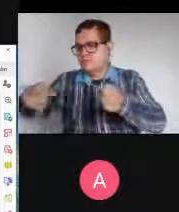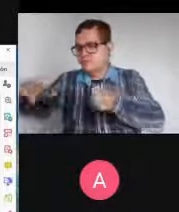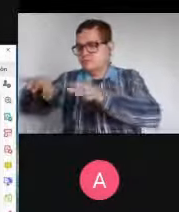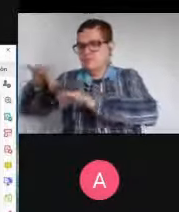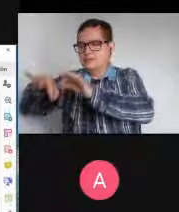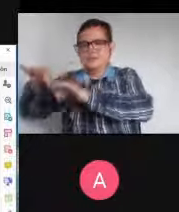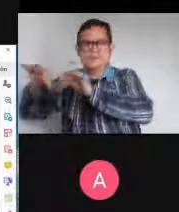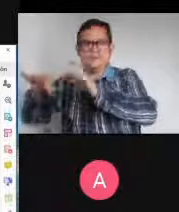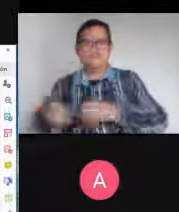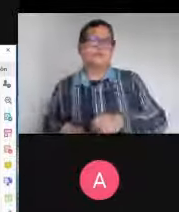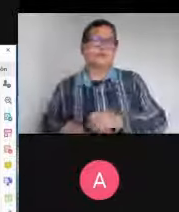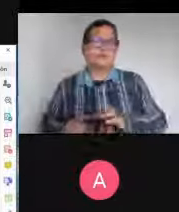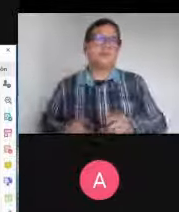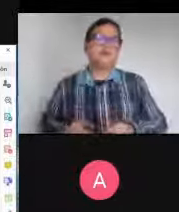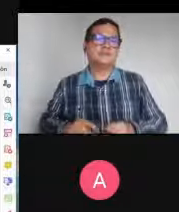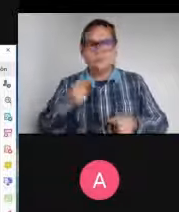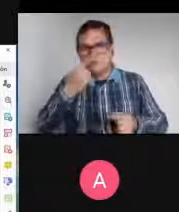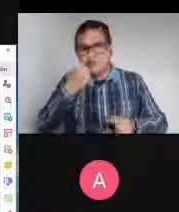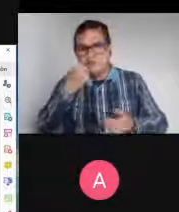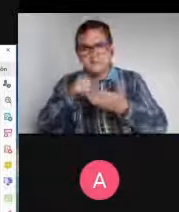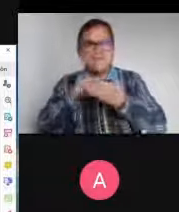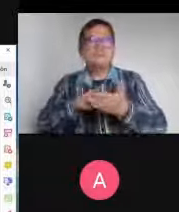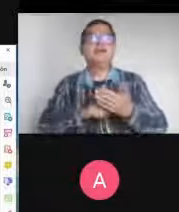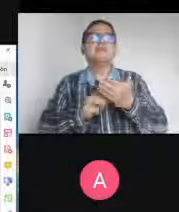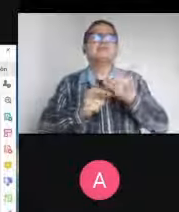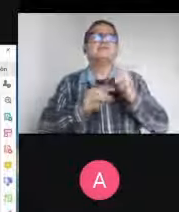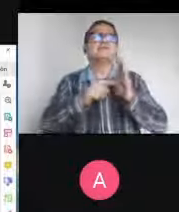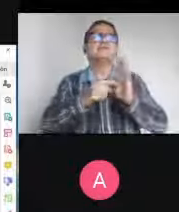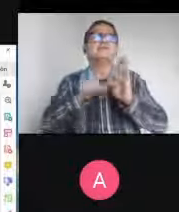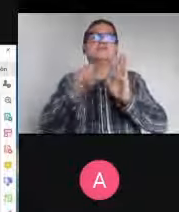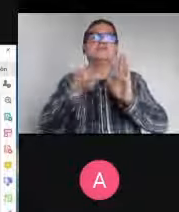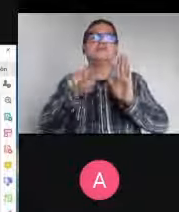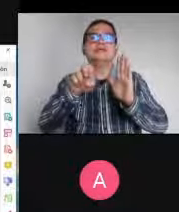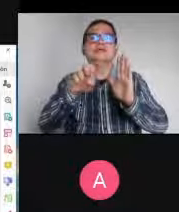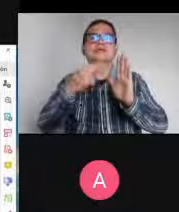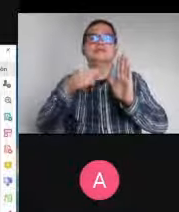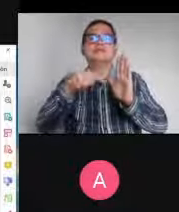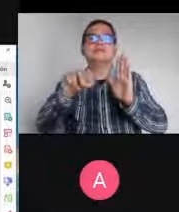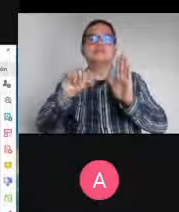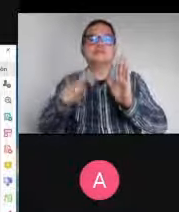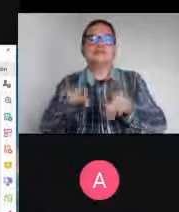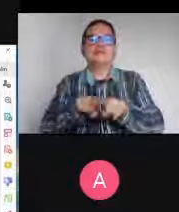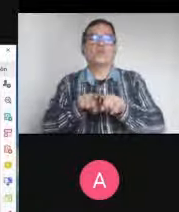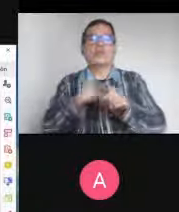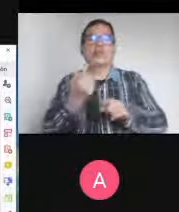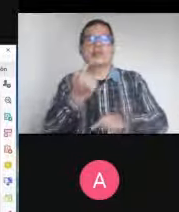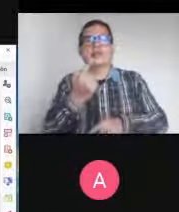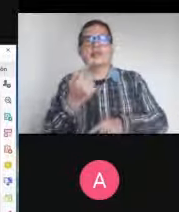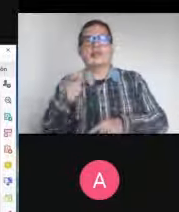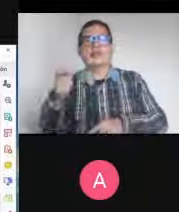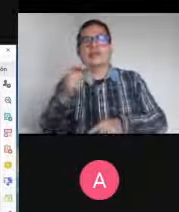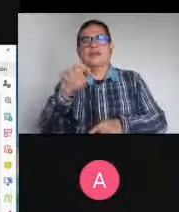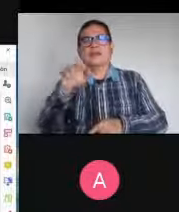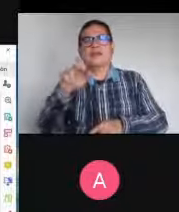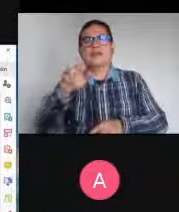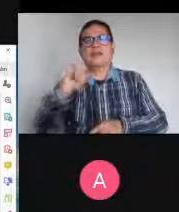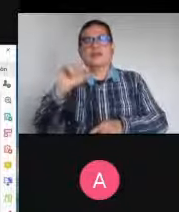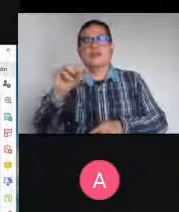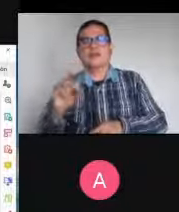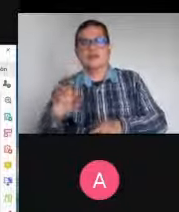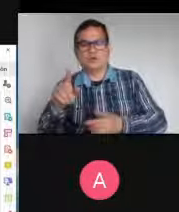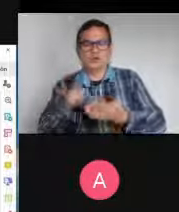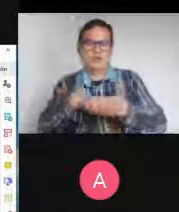vamos a ver la señal en nuestro circuito. Recuerden que esa es la función del generador, es que podamos ver y estudiar algún tipo de